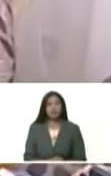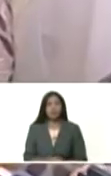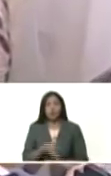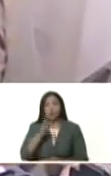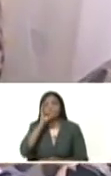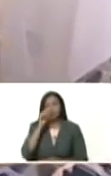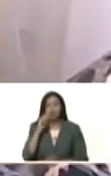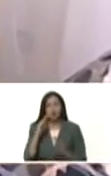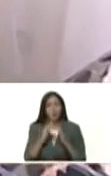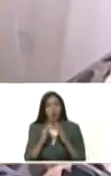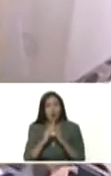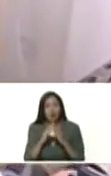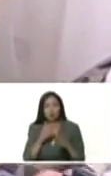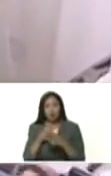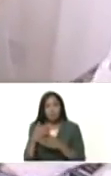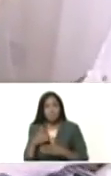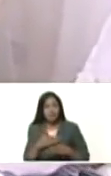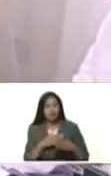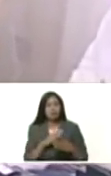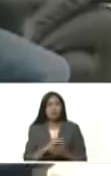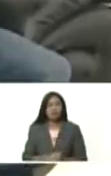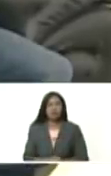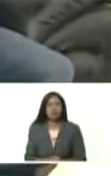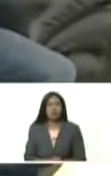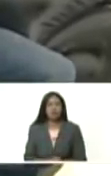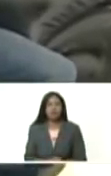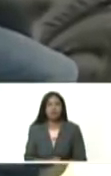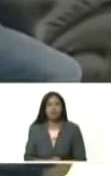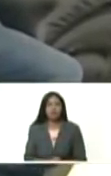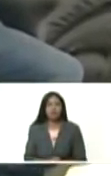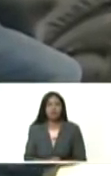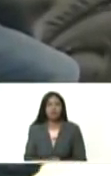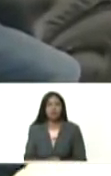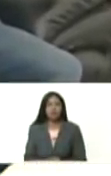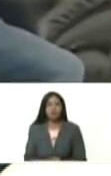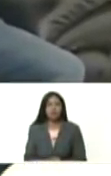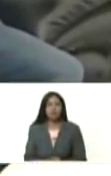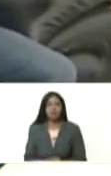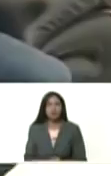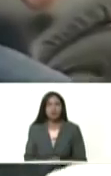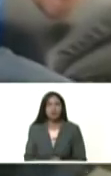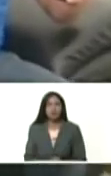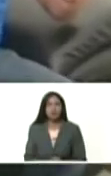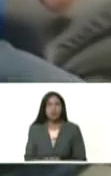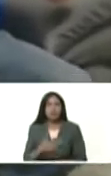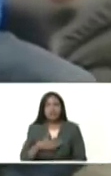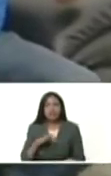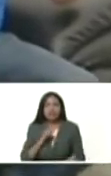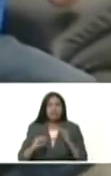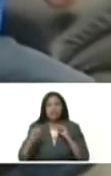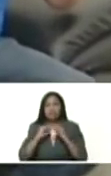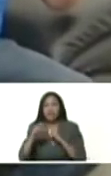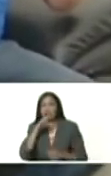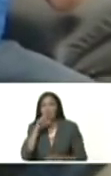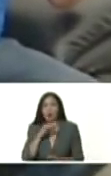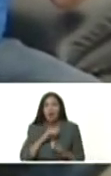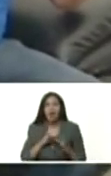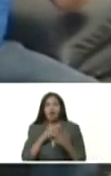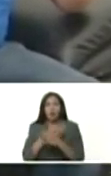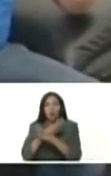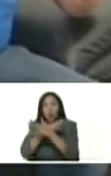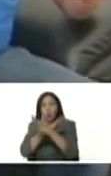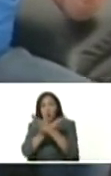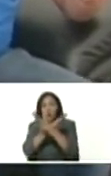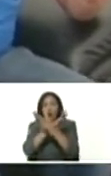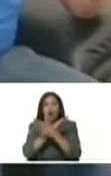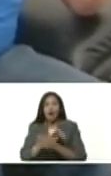En tu hogar, Ramílcar, en tu hogar, Liliana. Niña inquieta, con ganas de hablar y de jugar. ¿Qué edad tiene